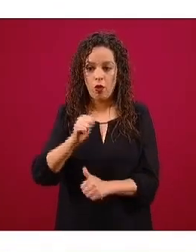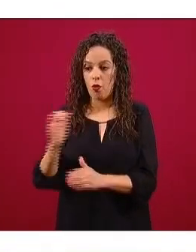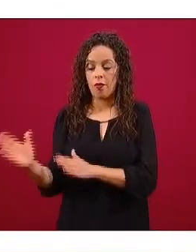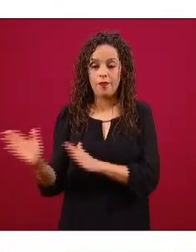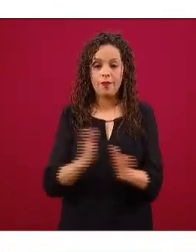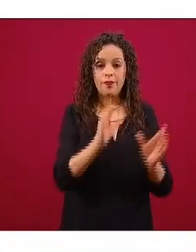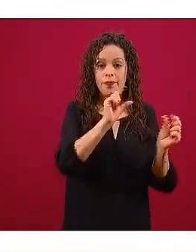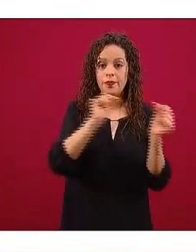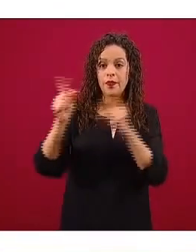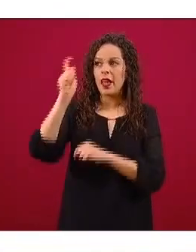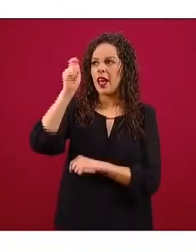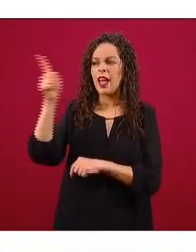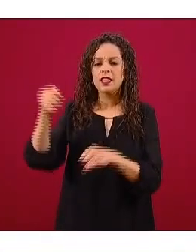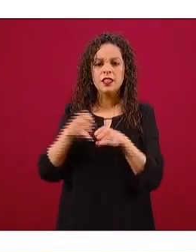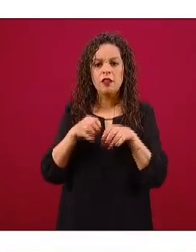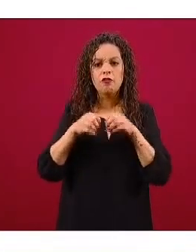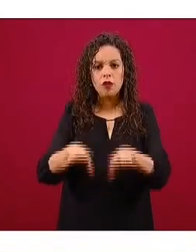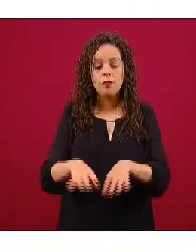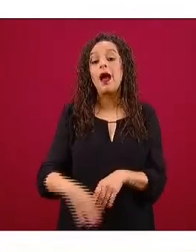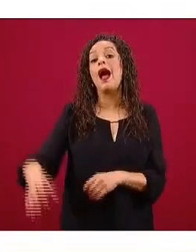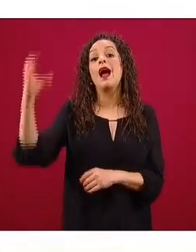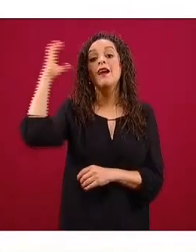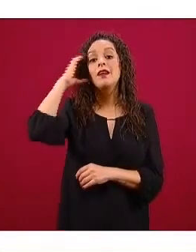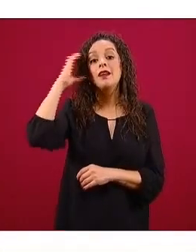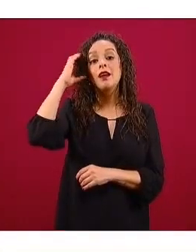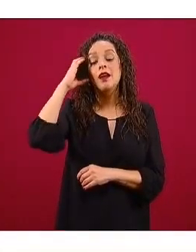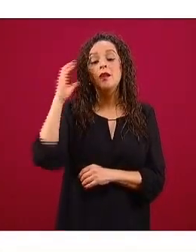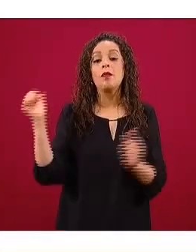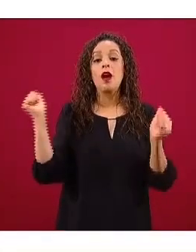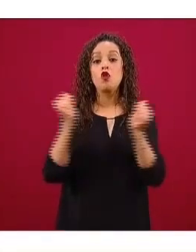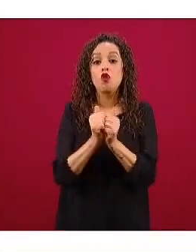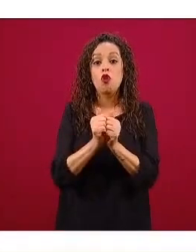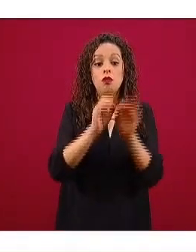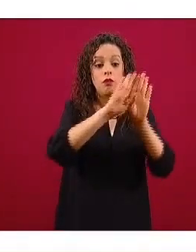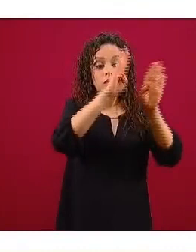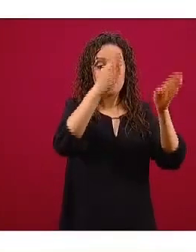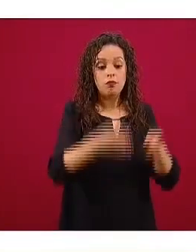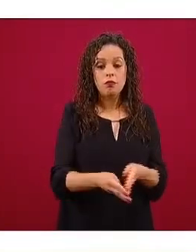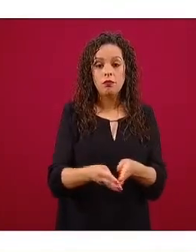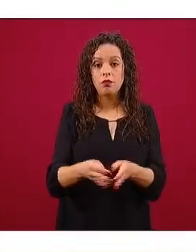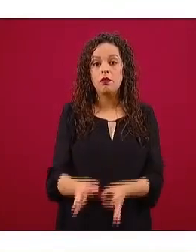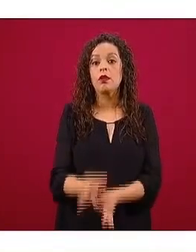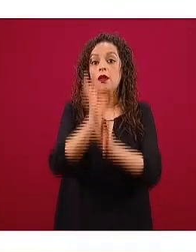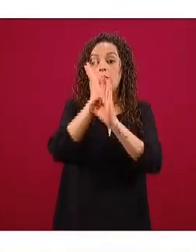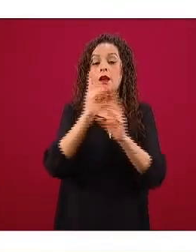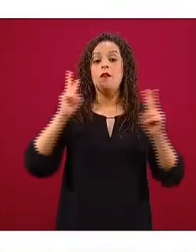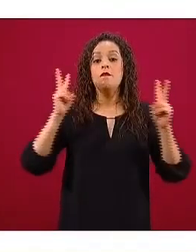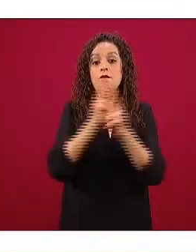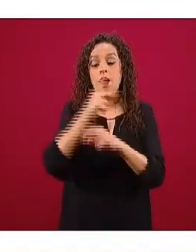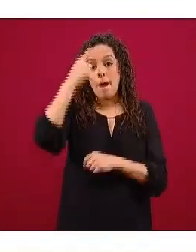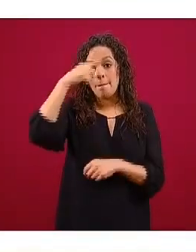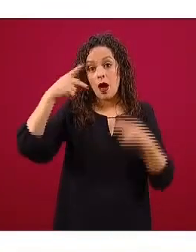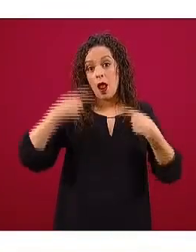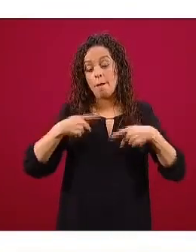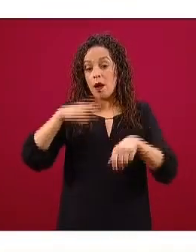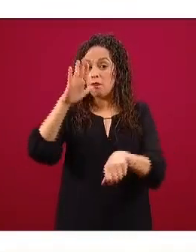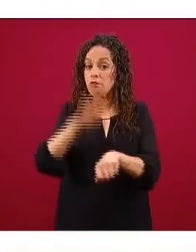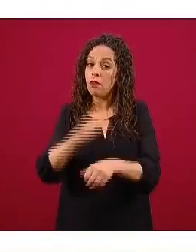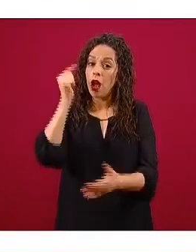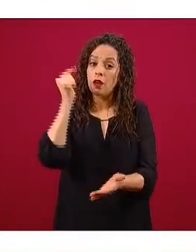es ahora la información de las camas IRAG con ventilador para los pacientes más graves, los pacientes más